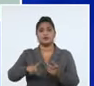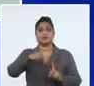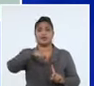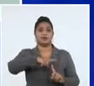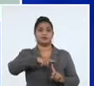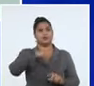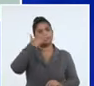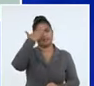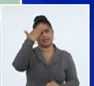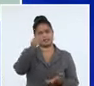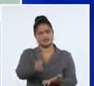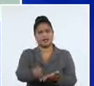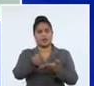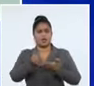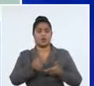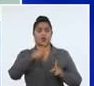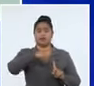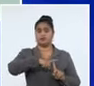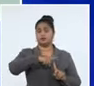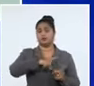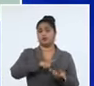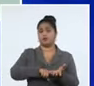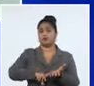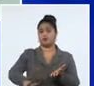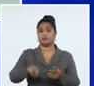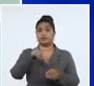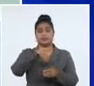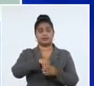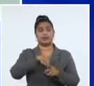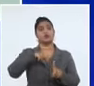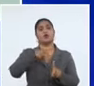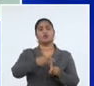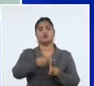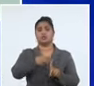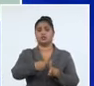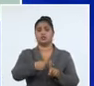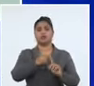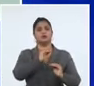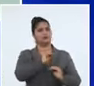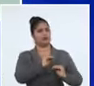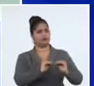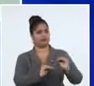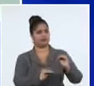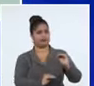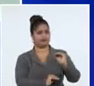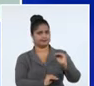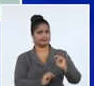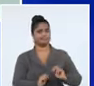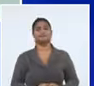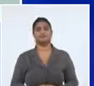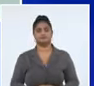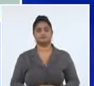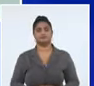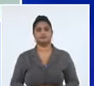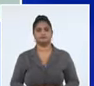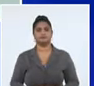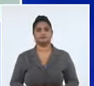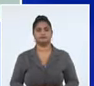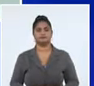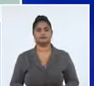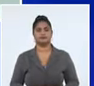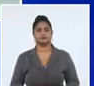gracias, con una curva que también va a la disminución o se mantiene con un descenso,